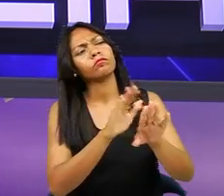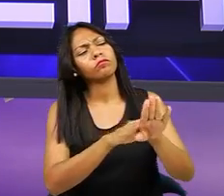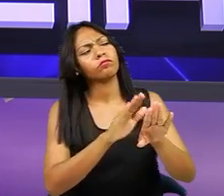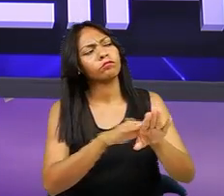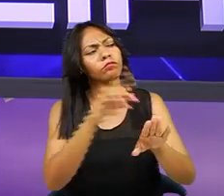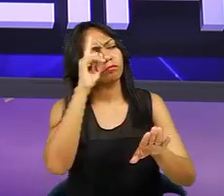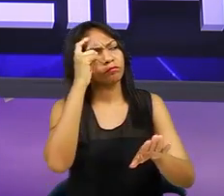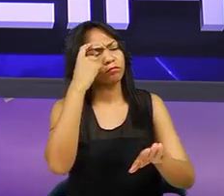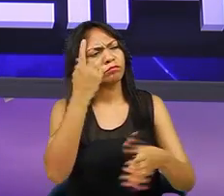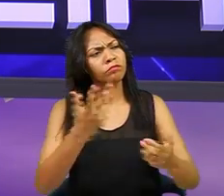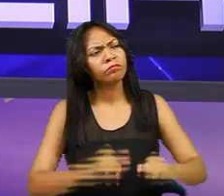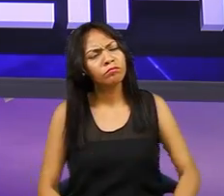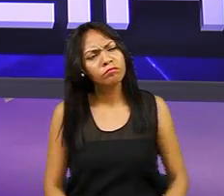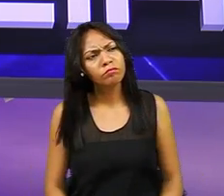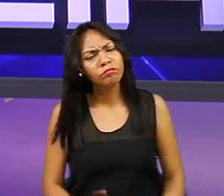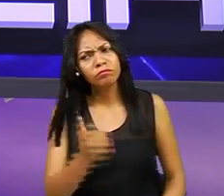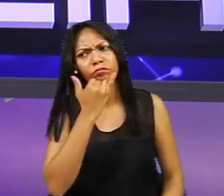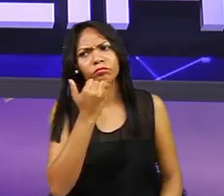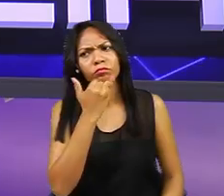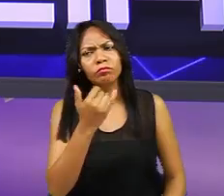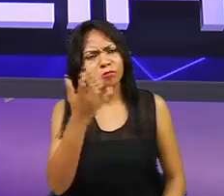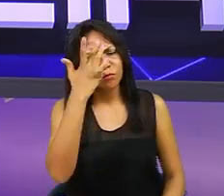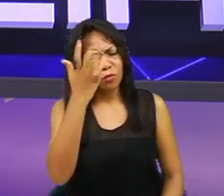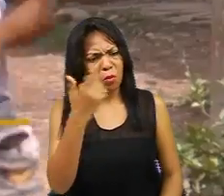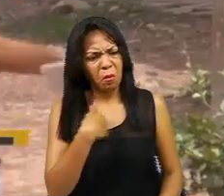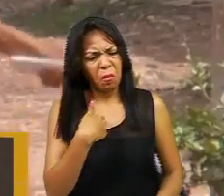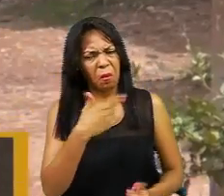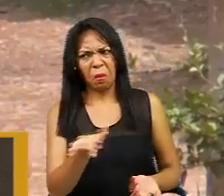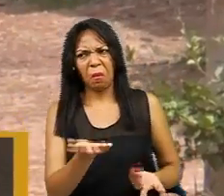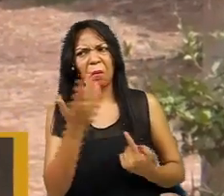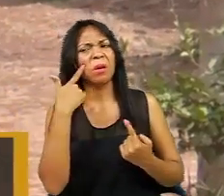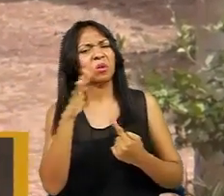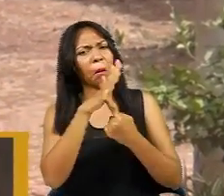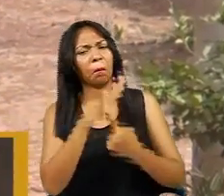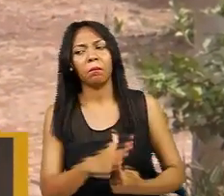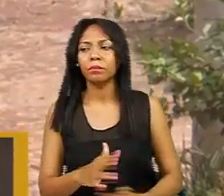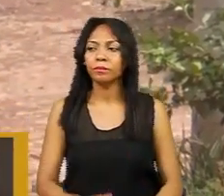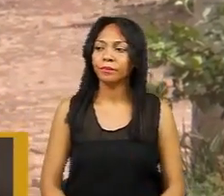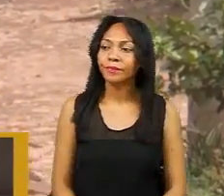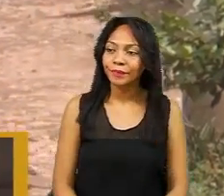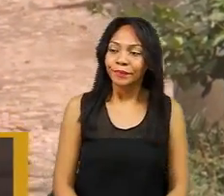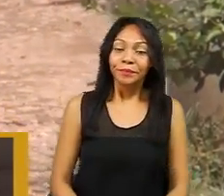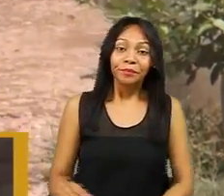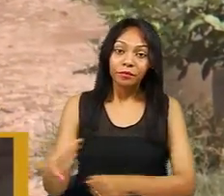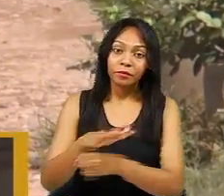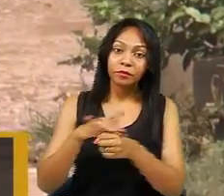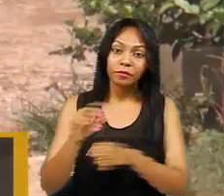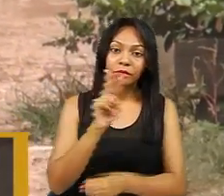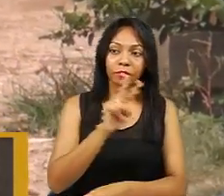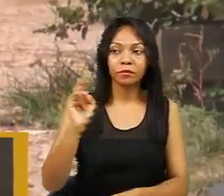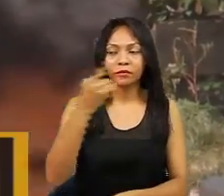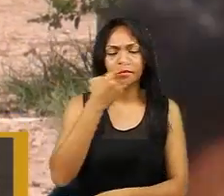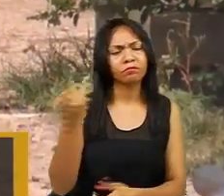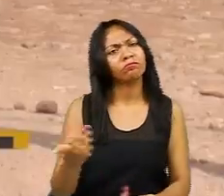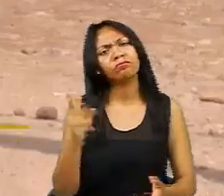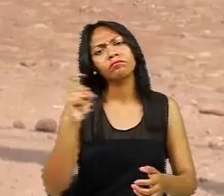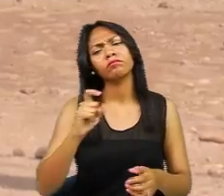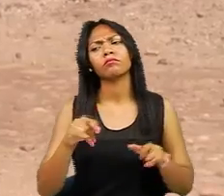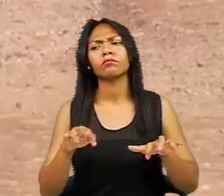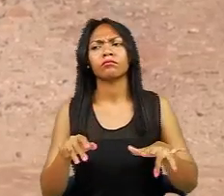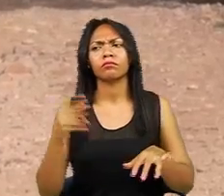sobre impugnación a su elección. La nueva Junta de Acción Comunal del barrio 22 de marzo espera que la Secretaría de Gobierno resuelva cuanto antes